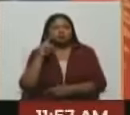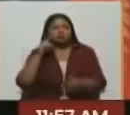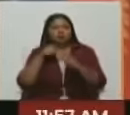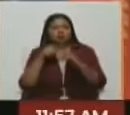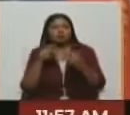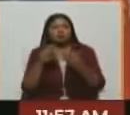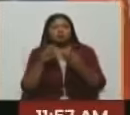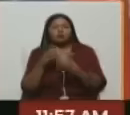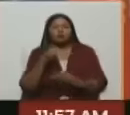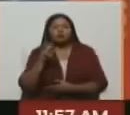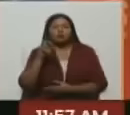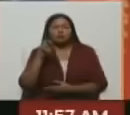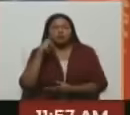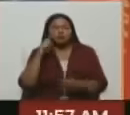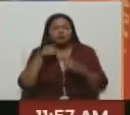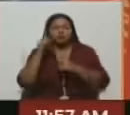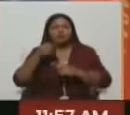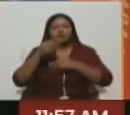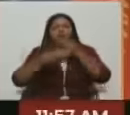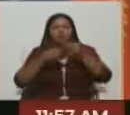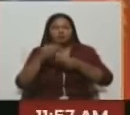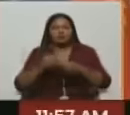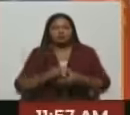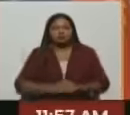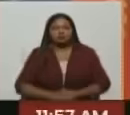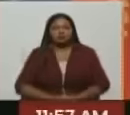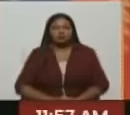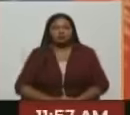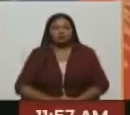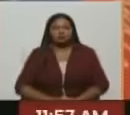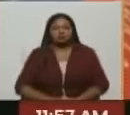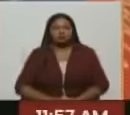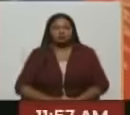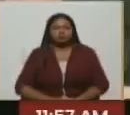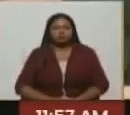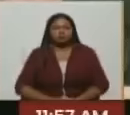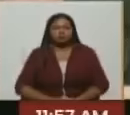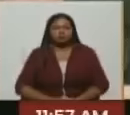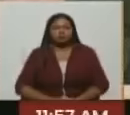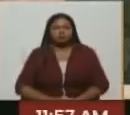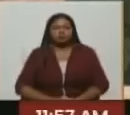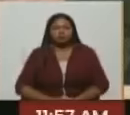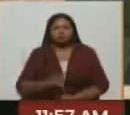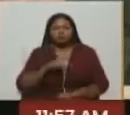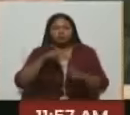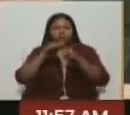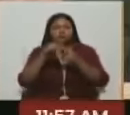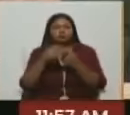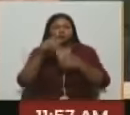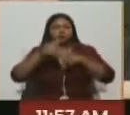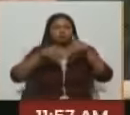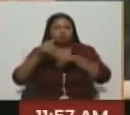la coartada, y es mi deber denunciarlo, del momento electoral,